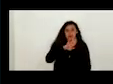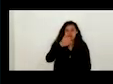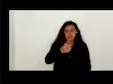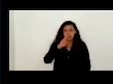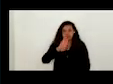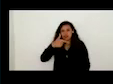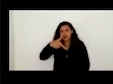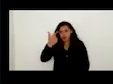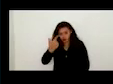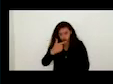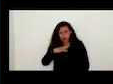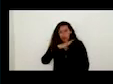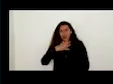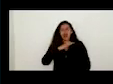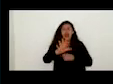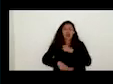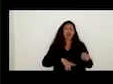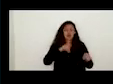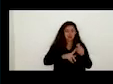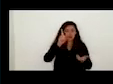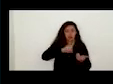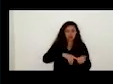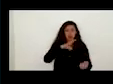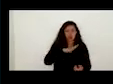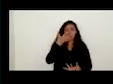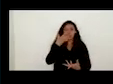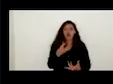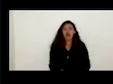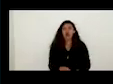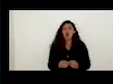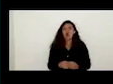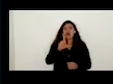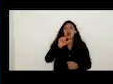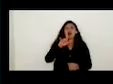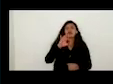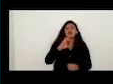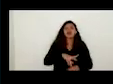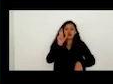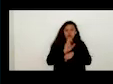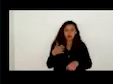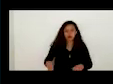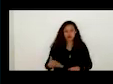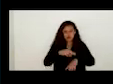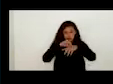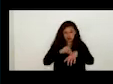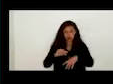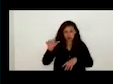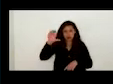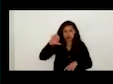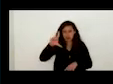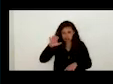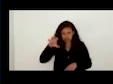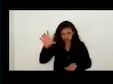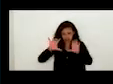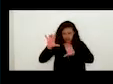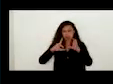vamos a encontrar en productos de origen animal, en lácteos, el huevo, el pescado, la carne, los cereales,